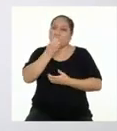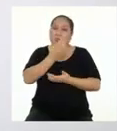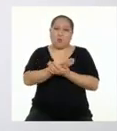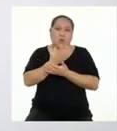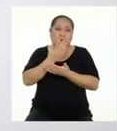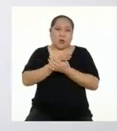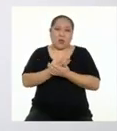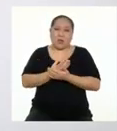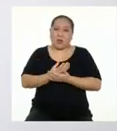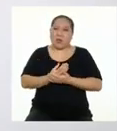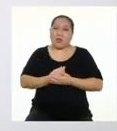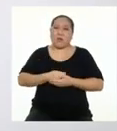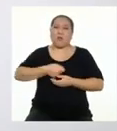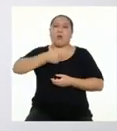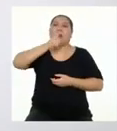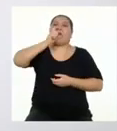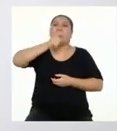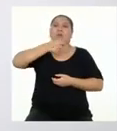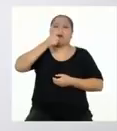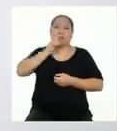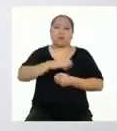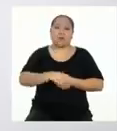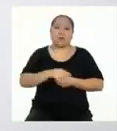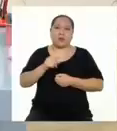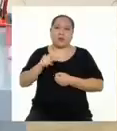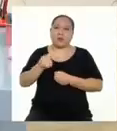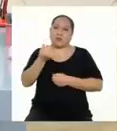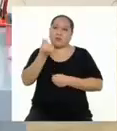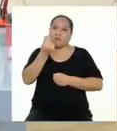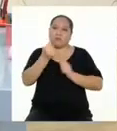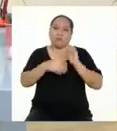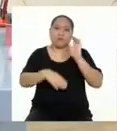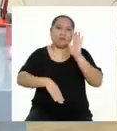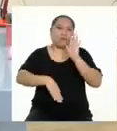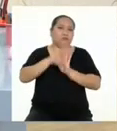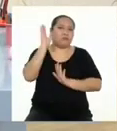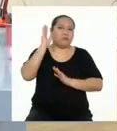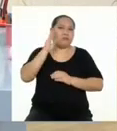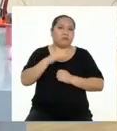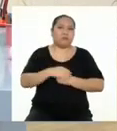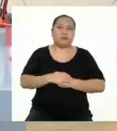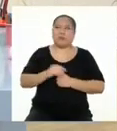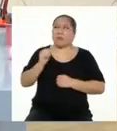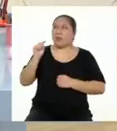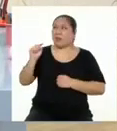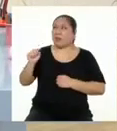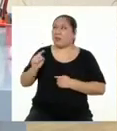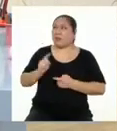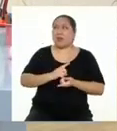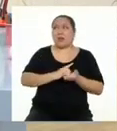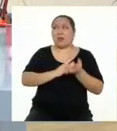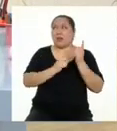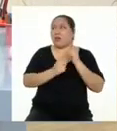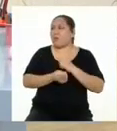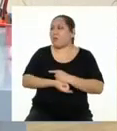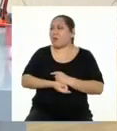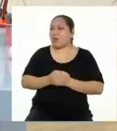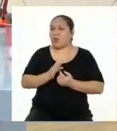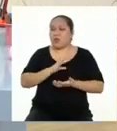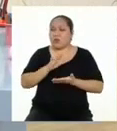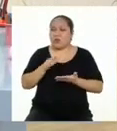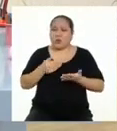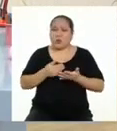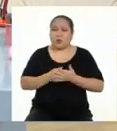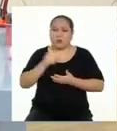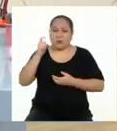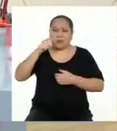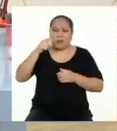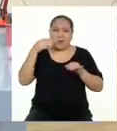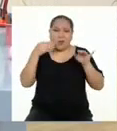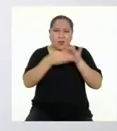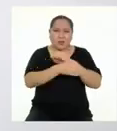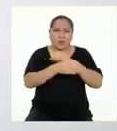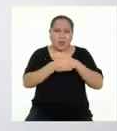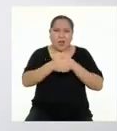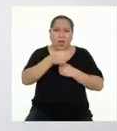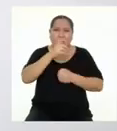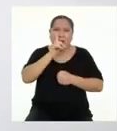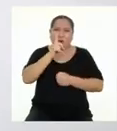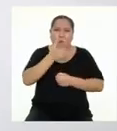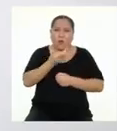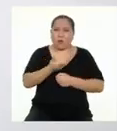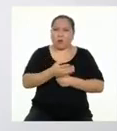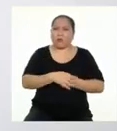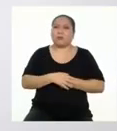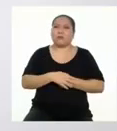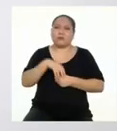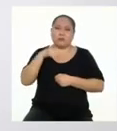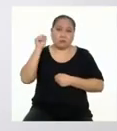humano. Además, que tiene un costo mayor. Eso tiene que cambiar. Todas y todos deben acceder al agua potable.